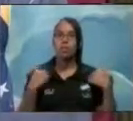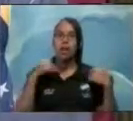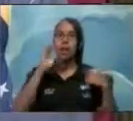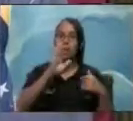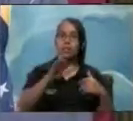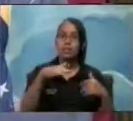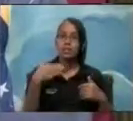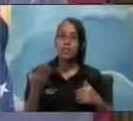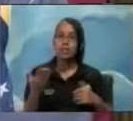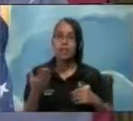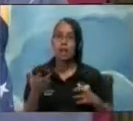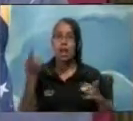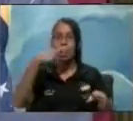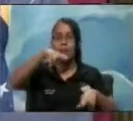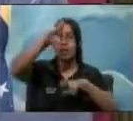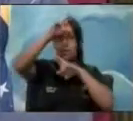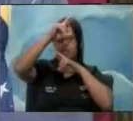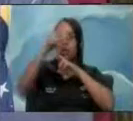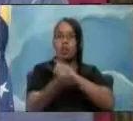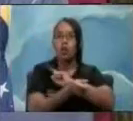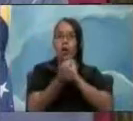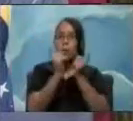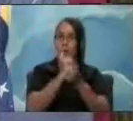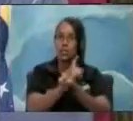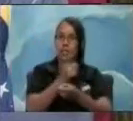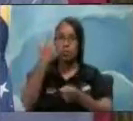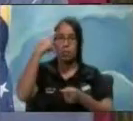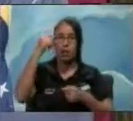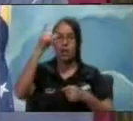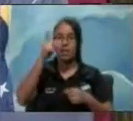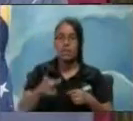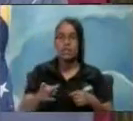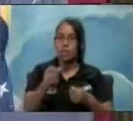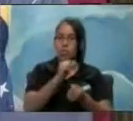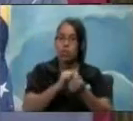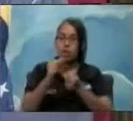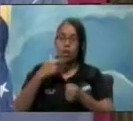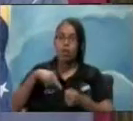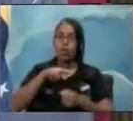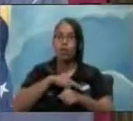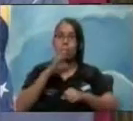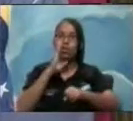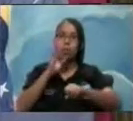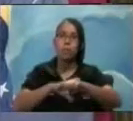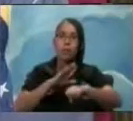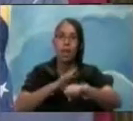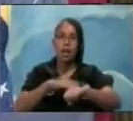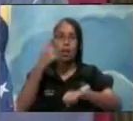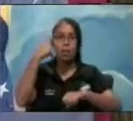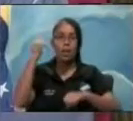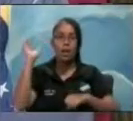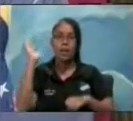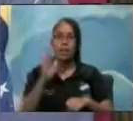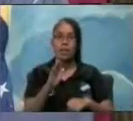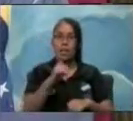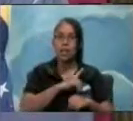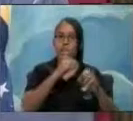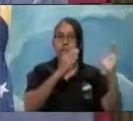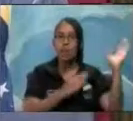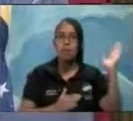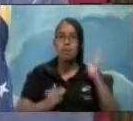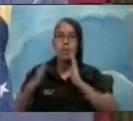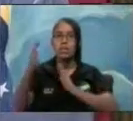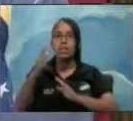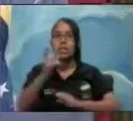que arrepentido y convertido, para que sean borrados vuestros pecados, para que venga de la